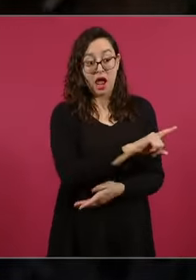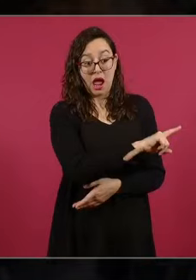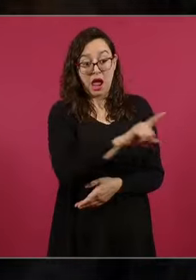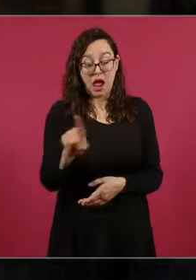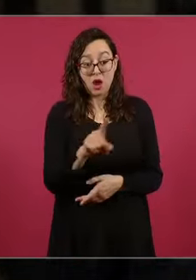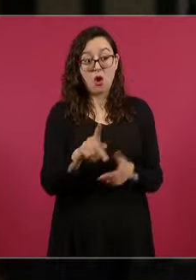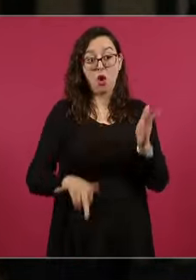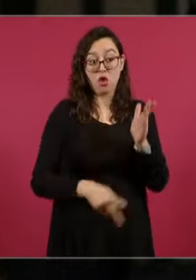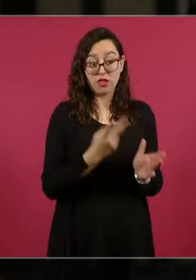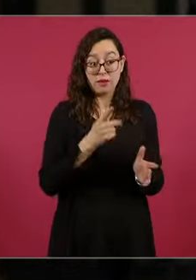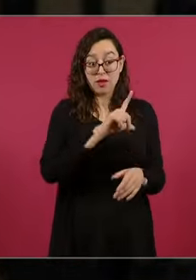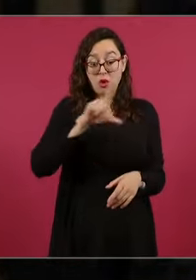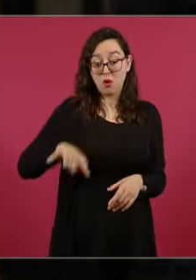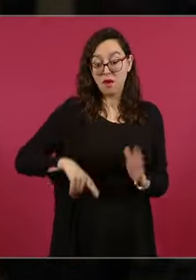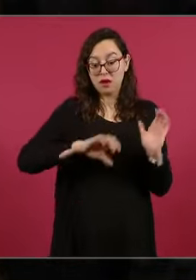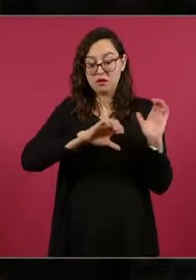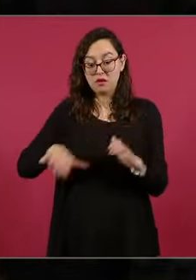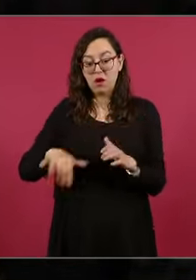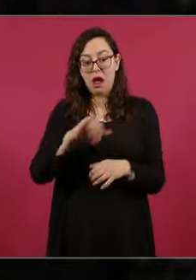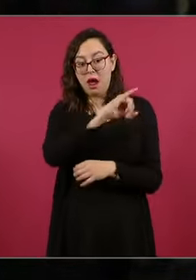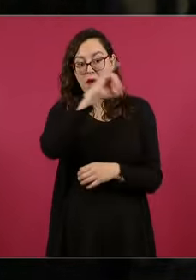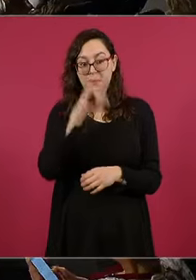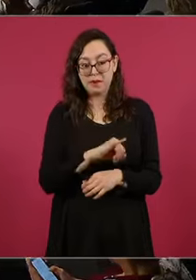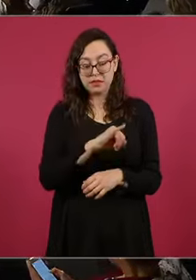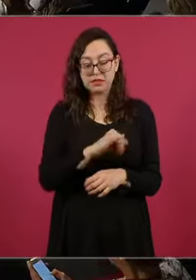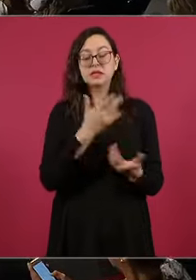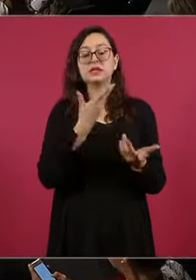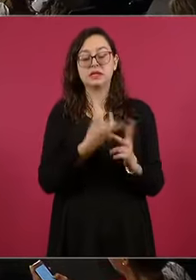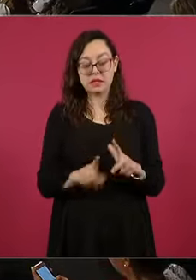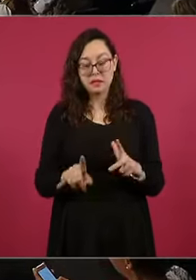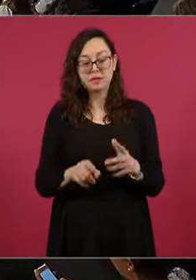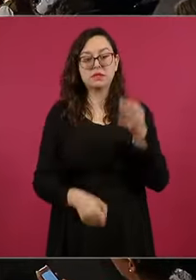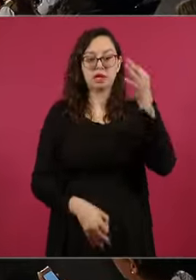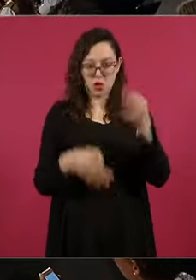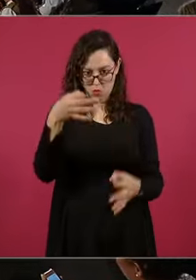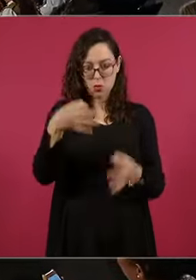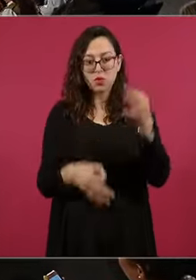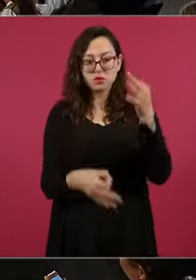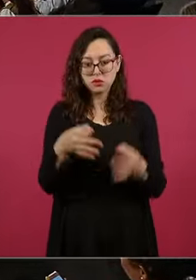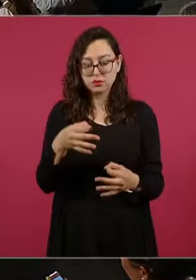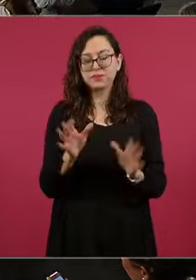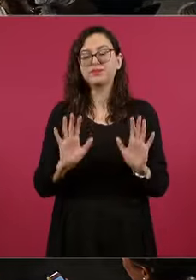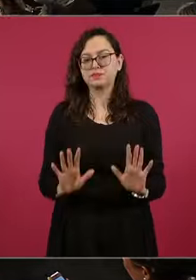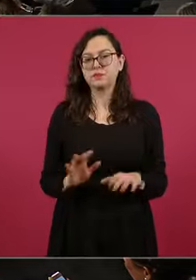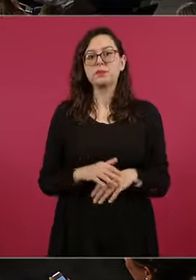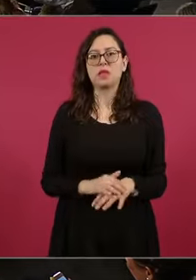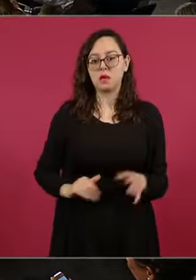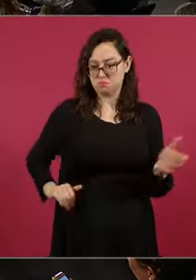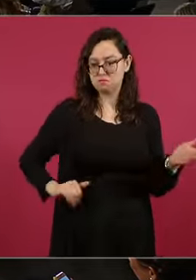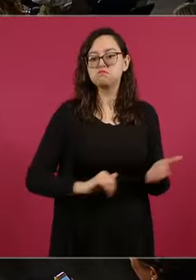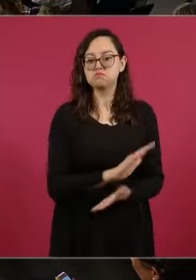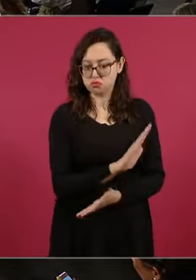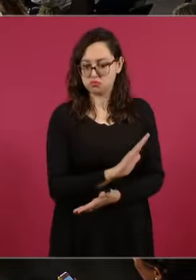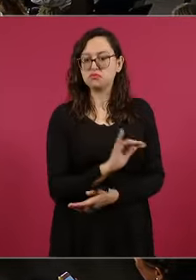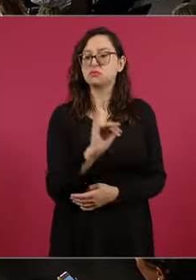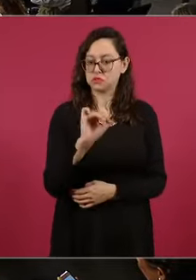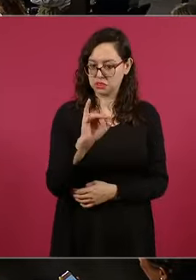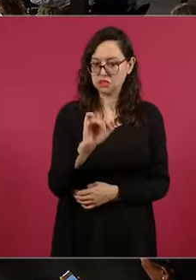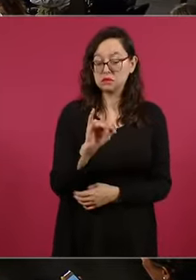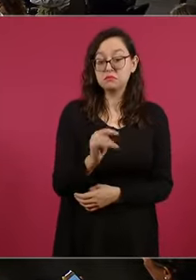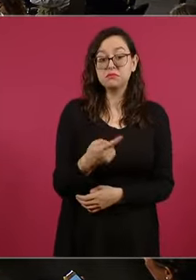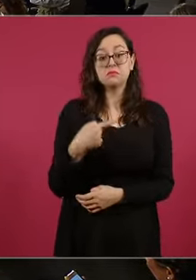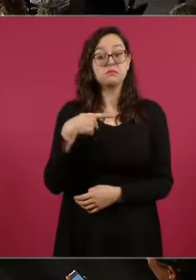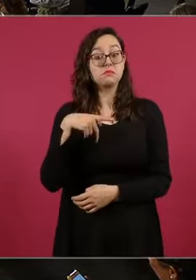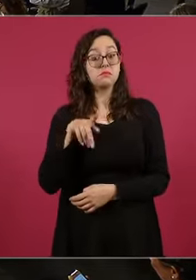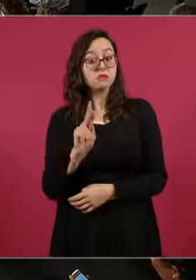procesara judicialmente. Sí se les cesó, se sabe que ya no forman parte de las aduanas, sin embargo no se